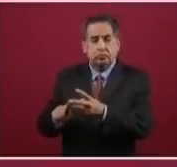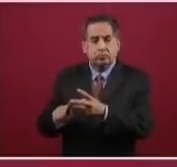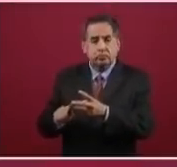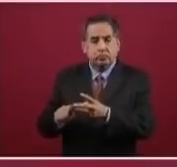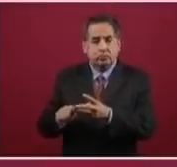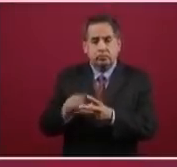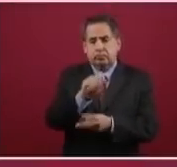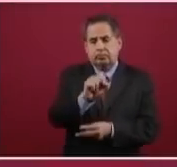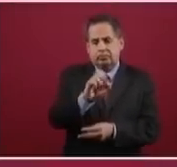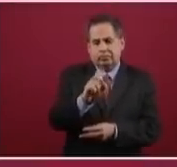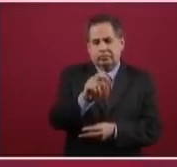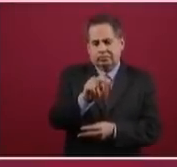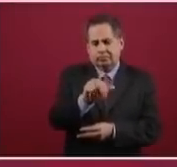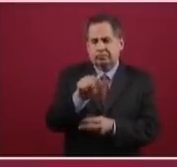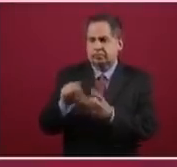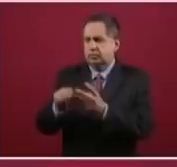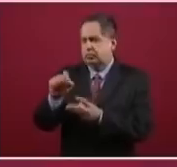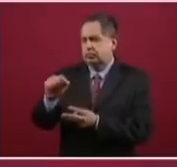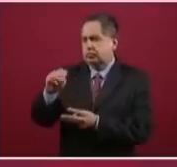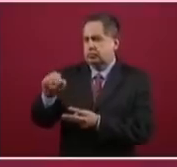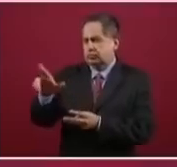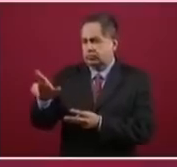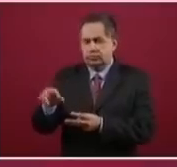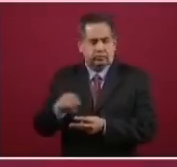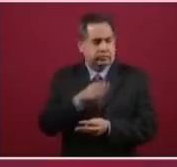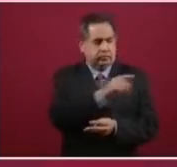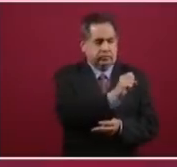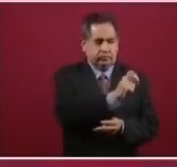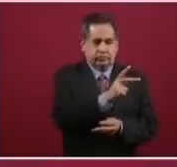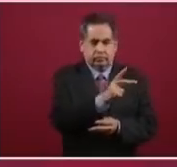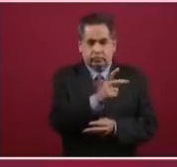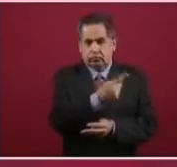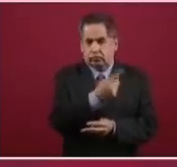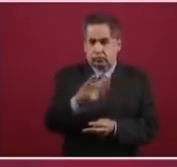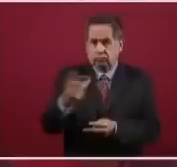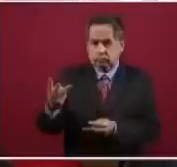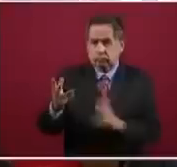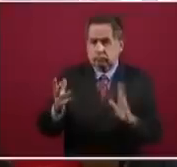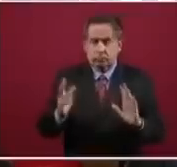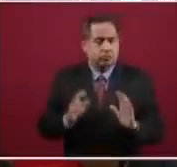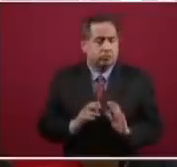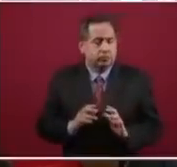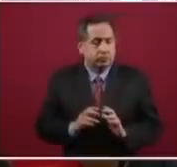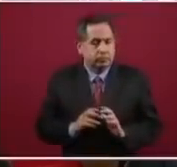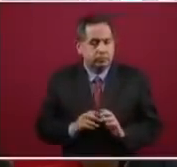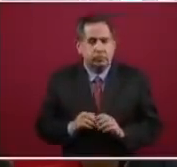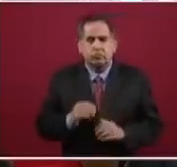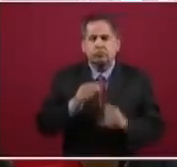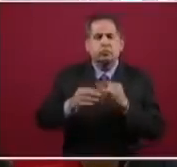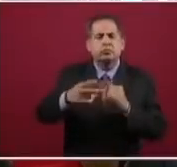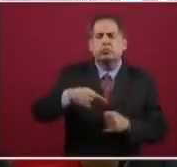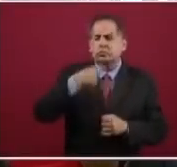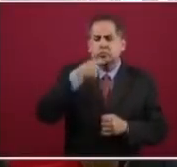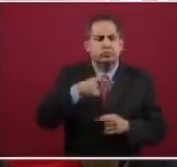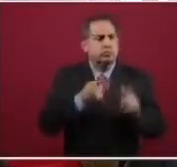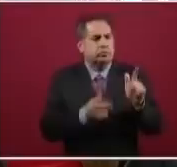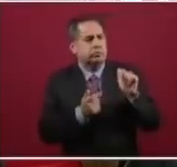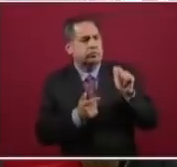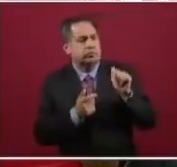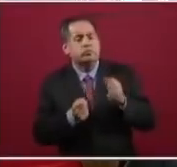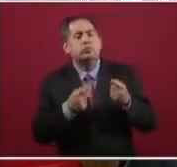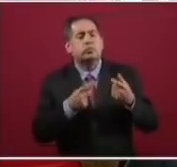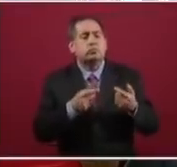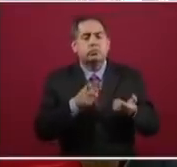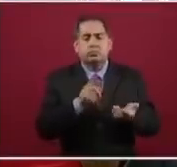de marina y finalmente había una pregunta que tenía que ver con la recaudación que lo que se espera de las